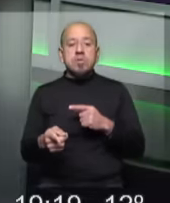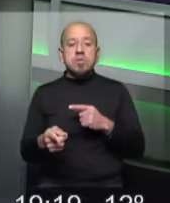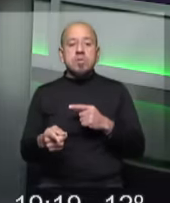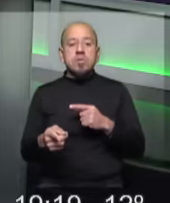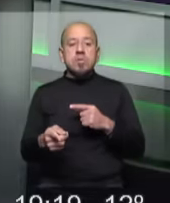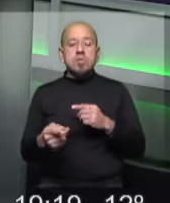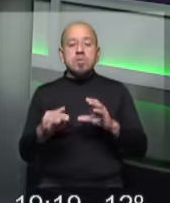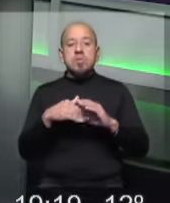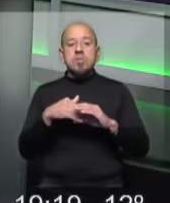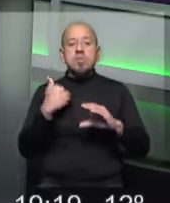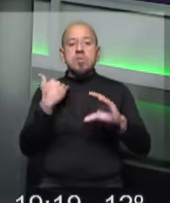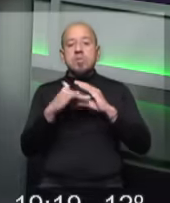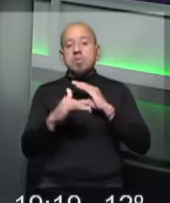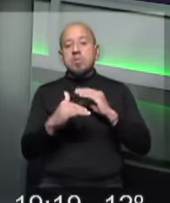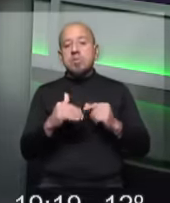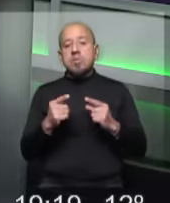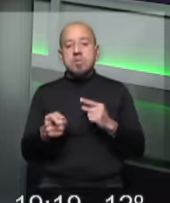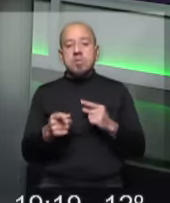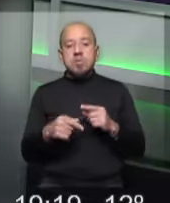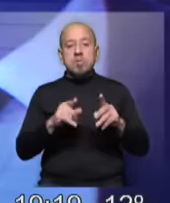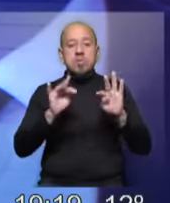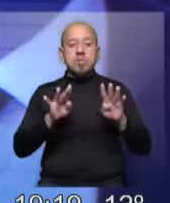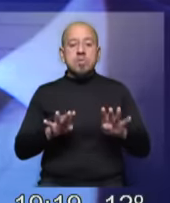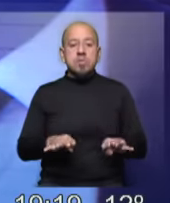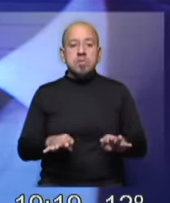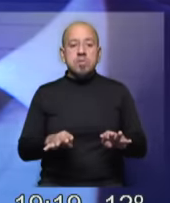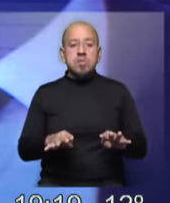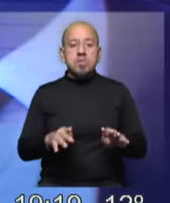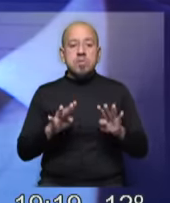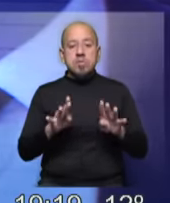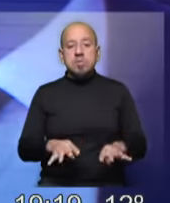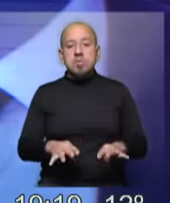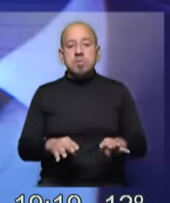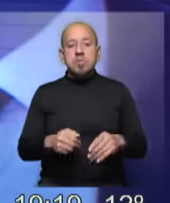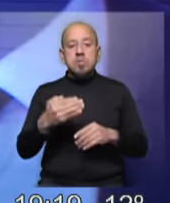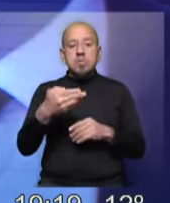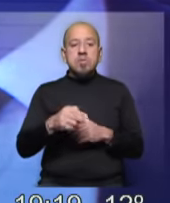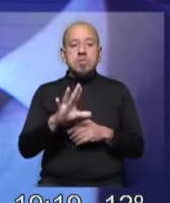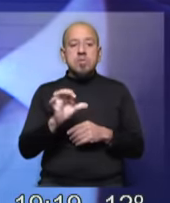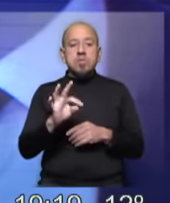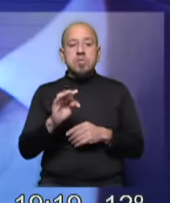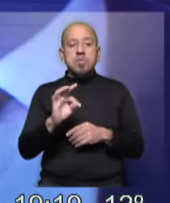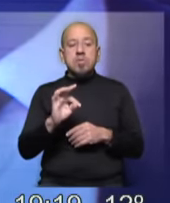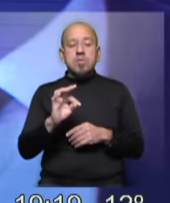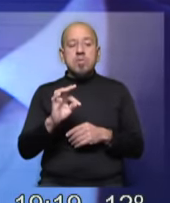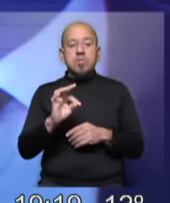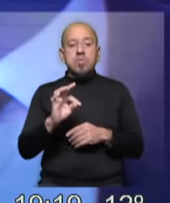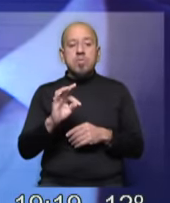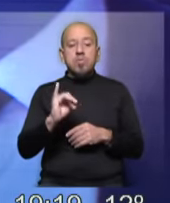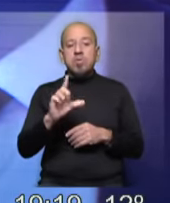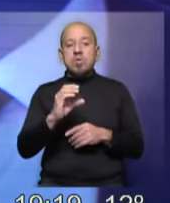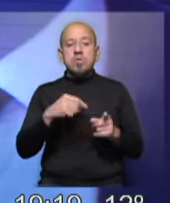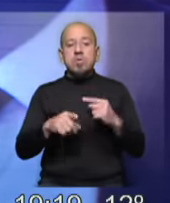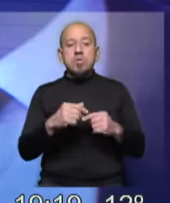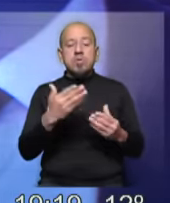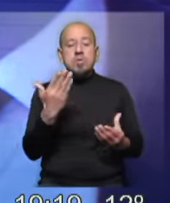también el seminario de búsqueda, enviar una carta hacia Bustillo, pero entendiendo en este expediente